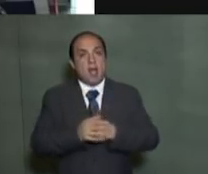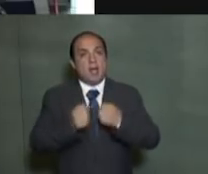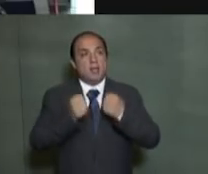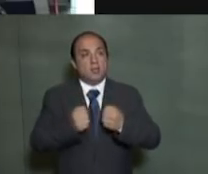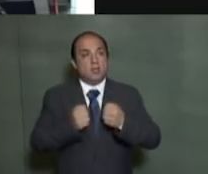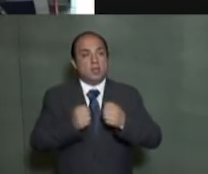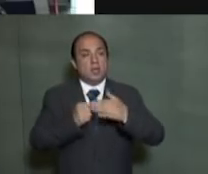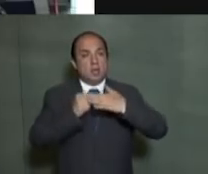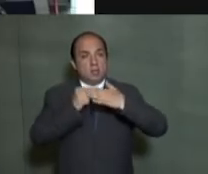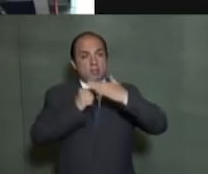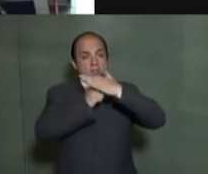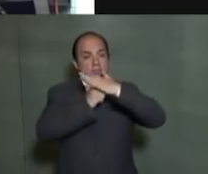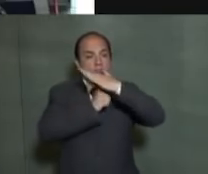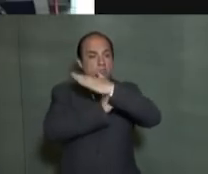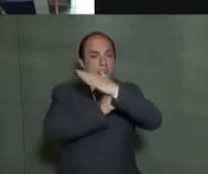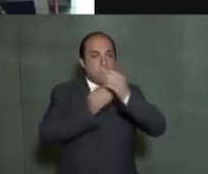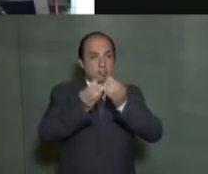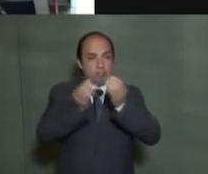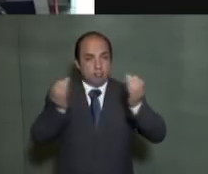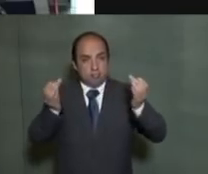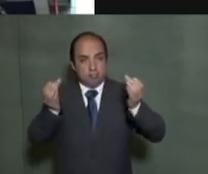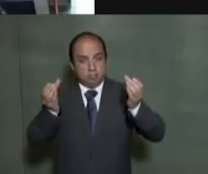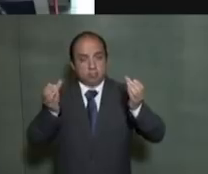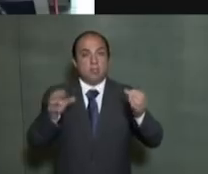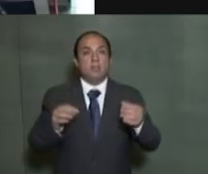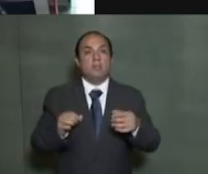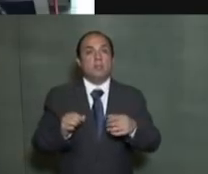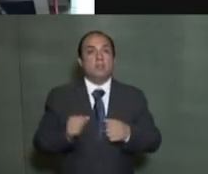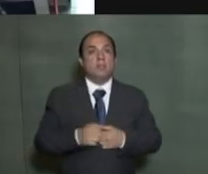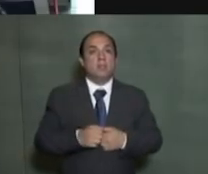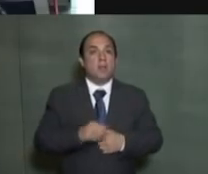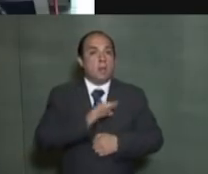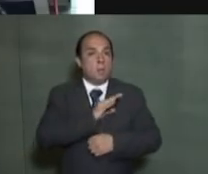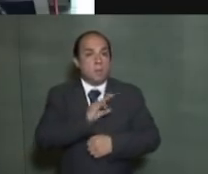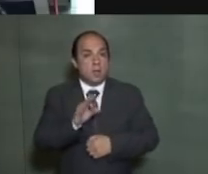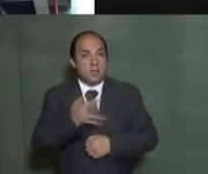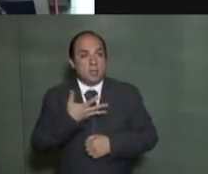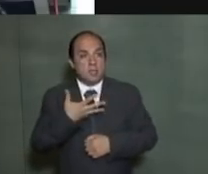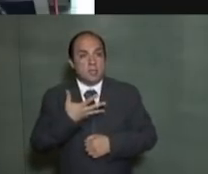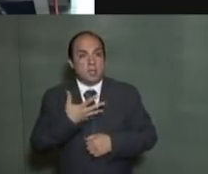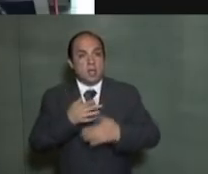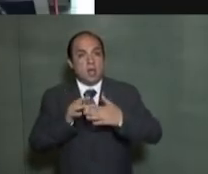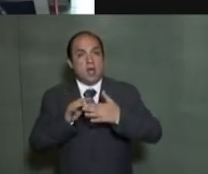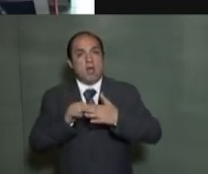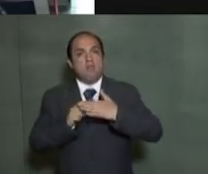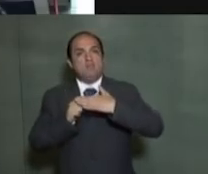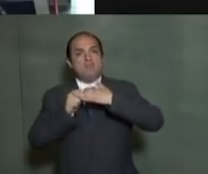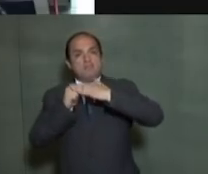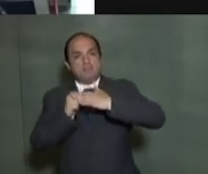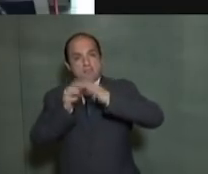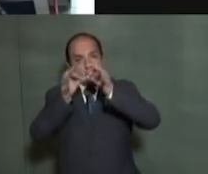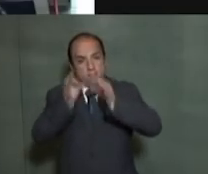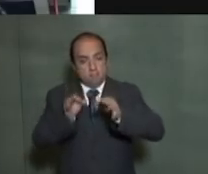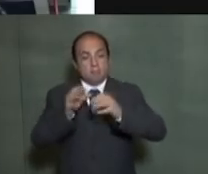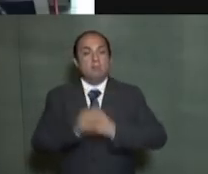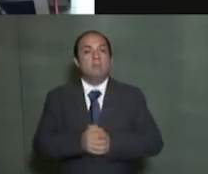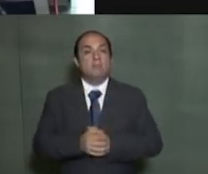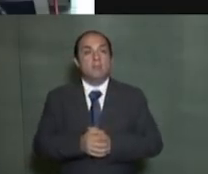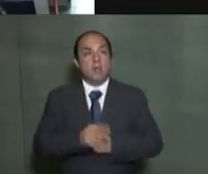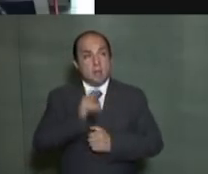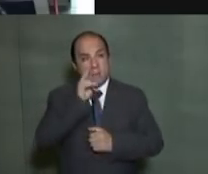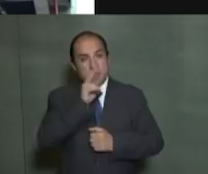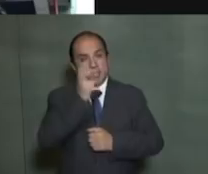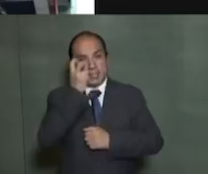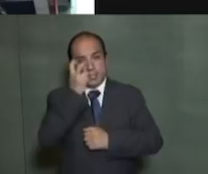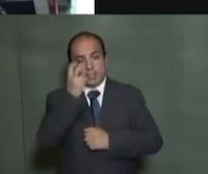portantes, que los elementos principales, pues precisamente puedan ejercer su trabajo de manera correcta. Como ustedes pueden apreciar,